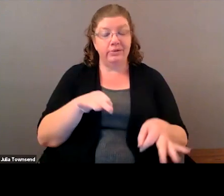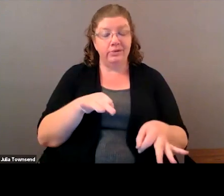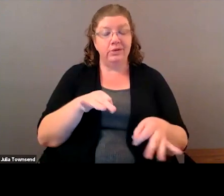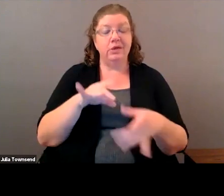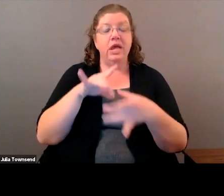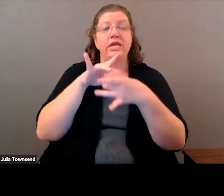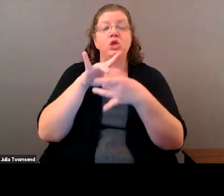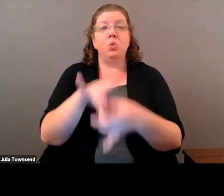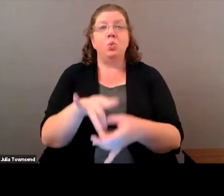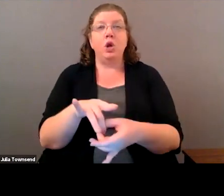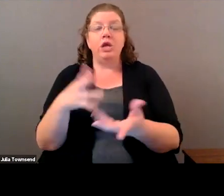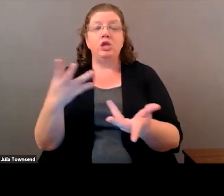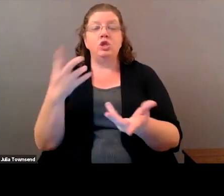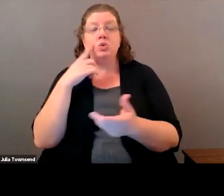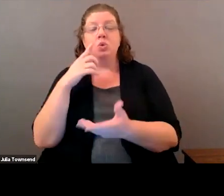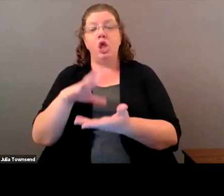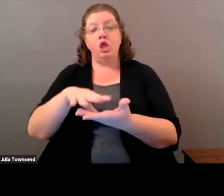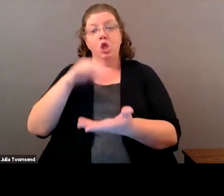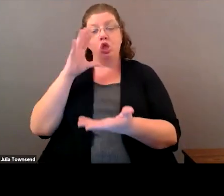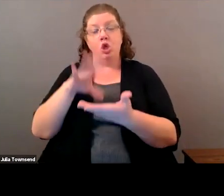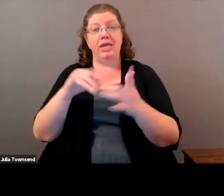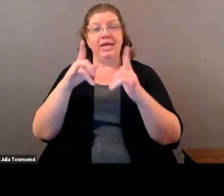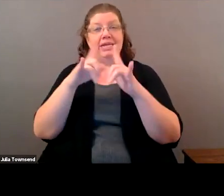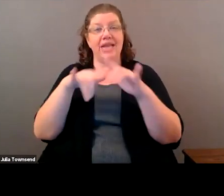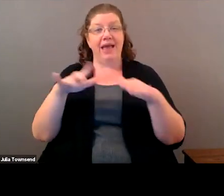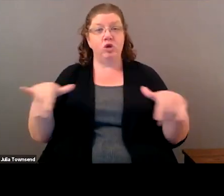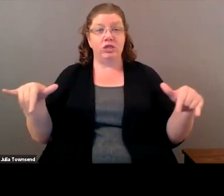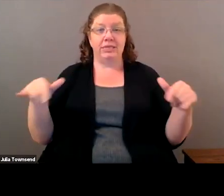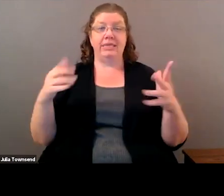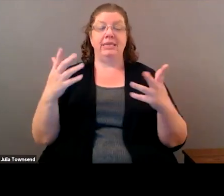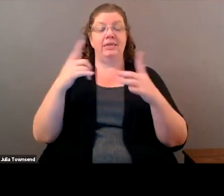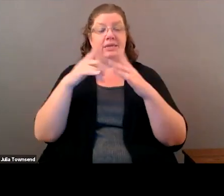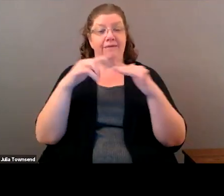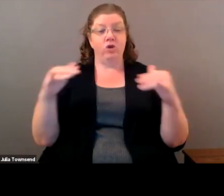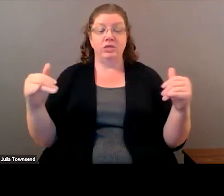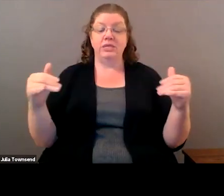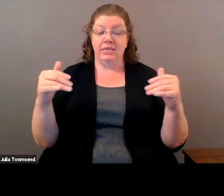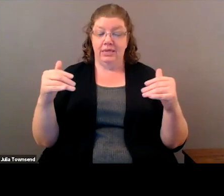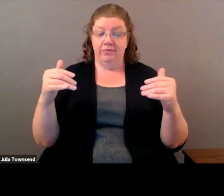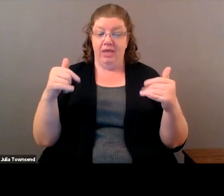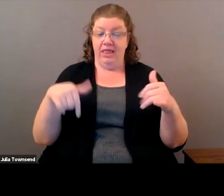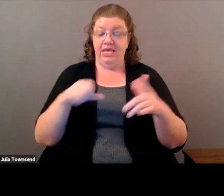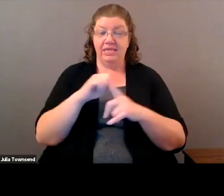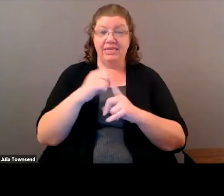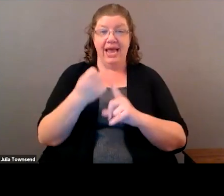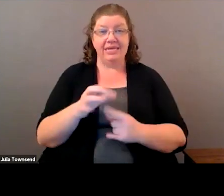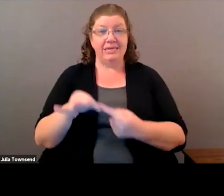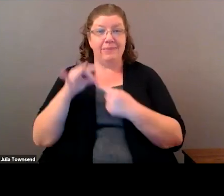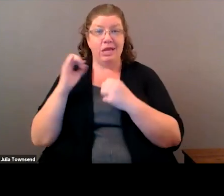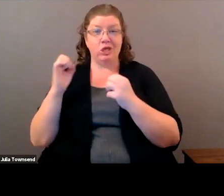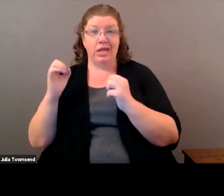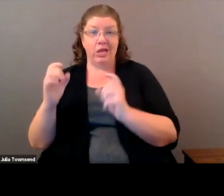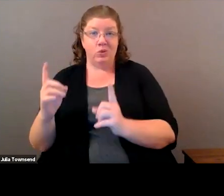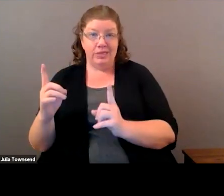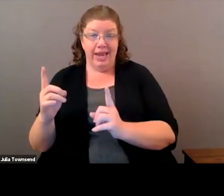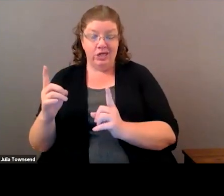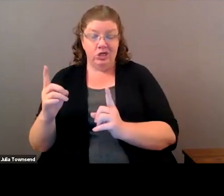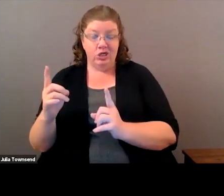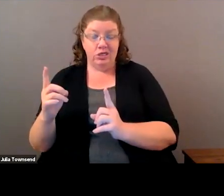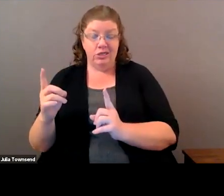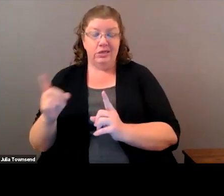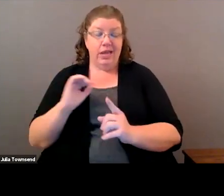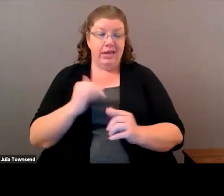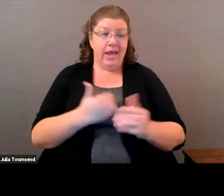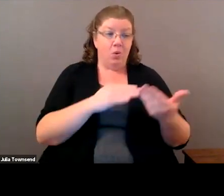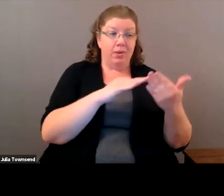caso es la educación especial. En nuestra comunidad tenemos mucha